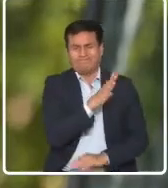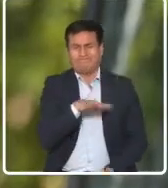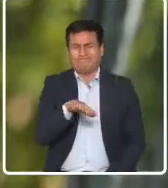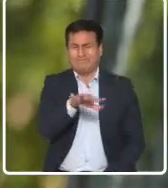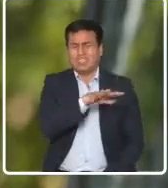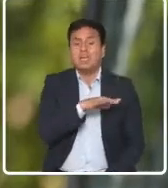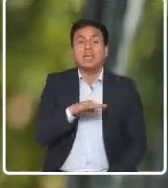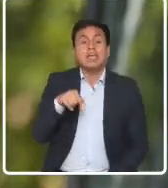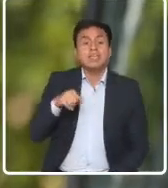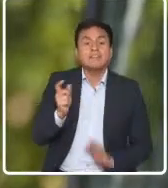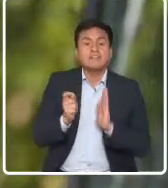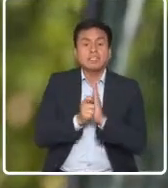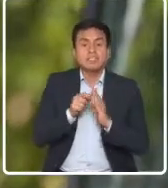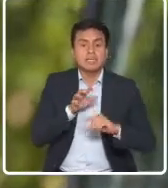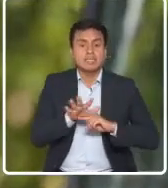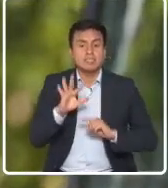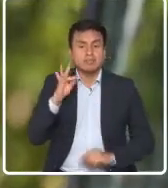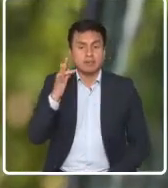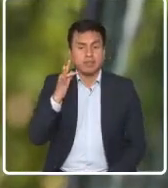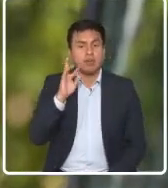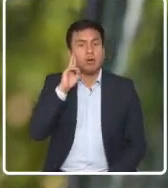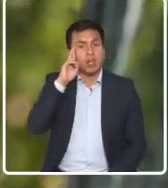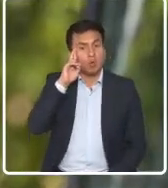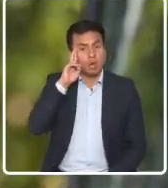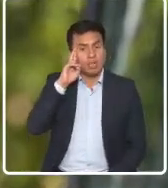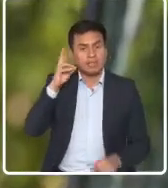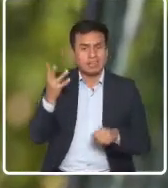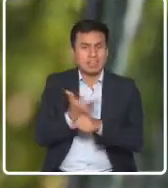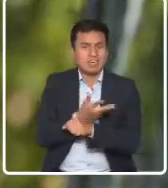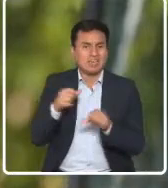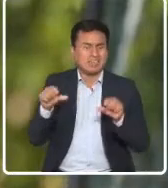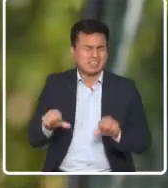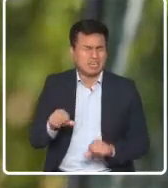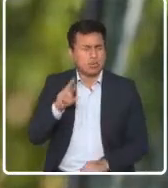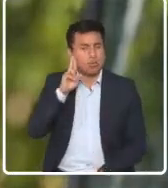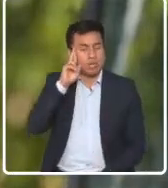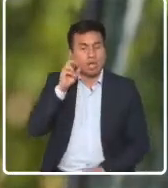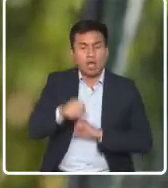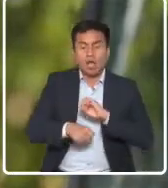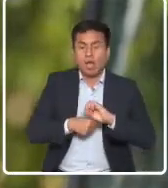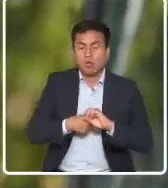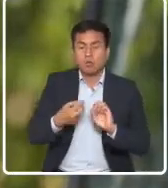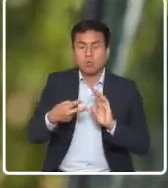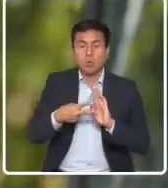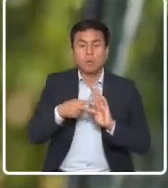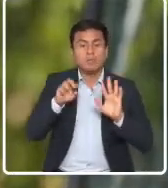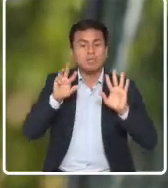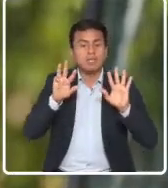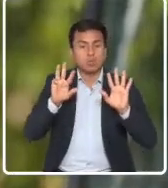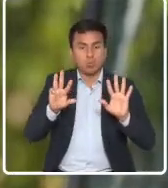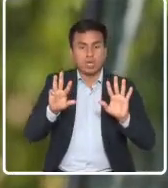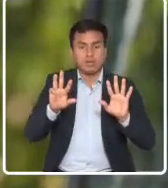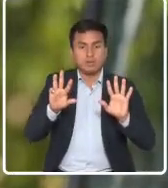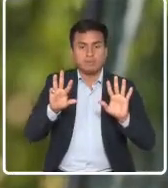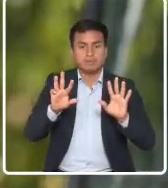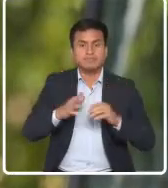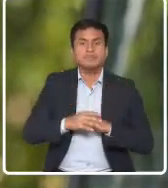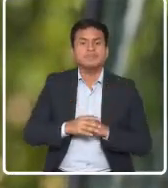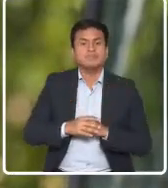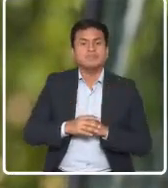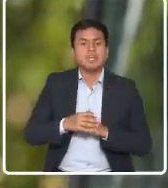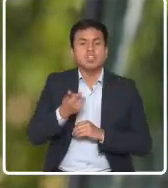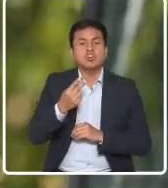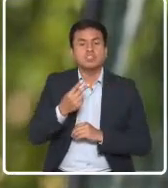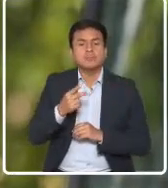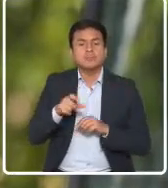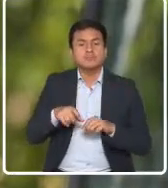Como se señalaba, esta fecha 15 de febrero nos recuerda esa tragedia del año 2009, cuando